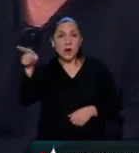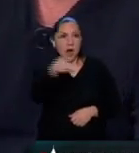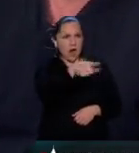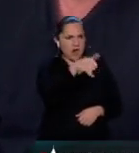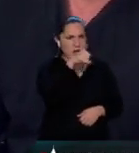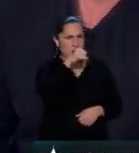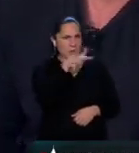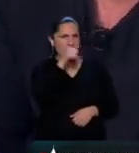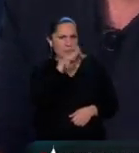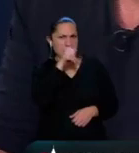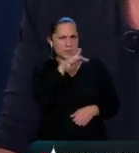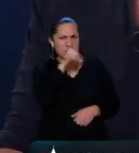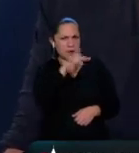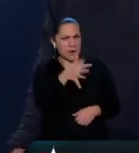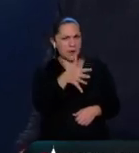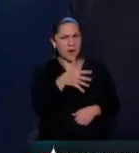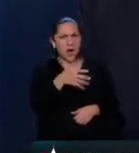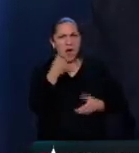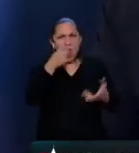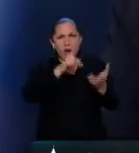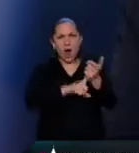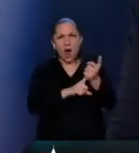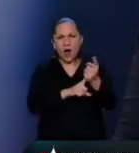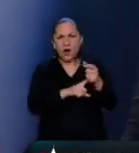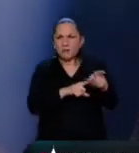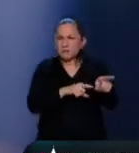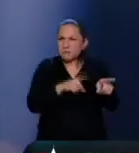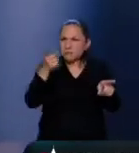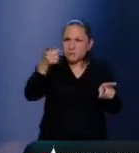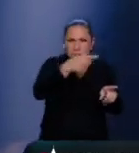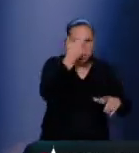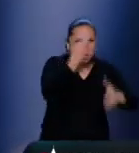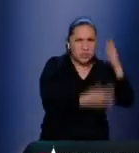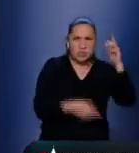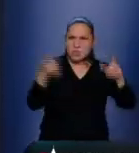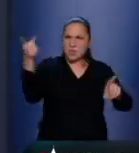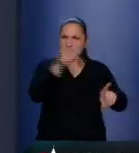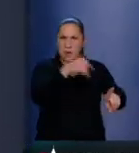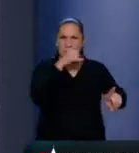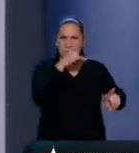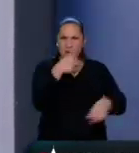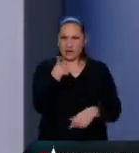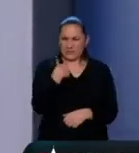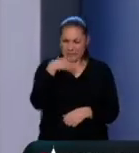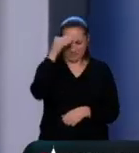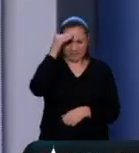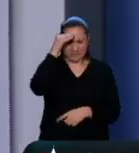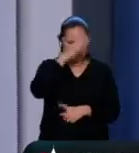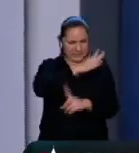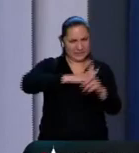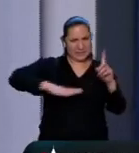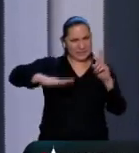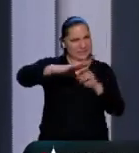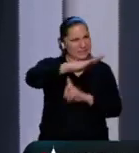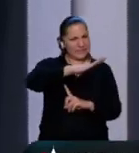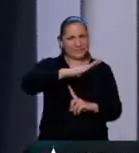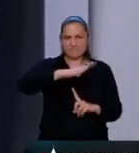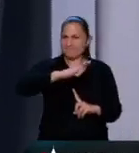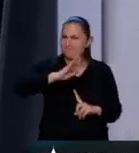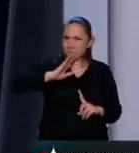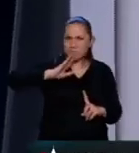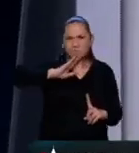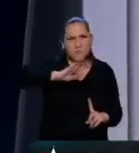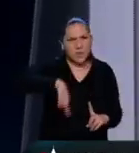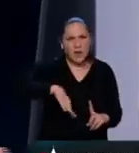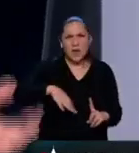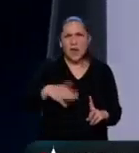ser, aquí hay algo que está estructuralmente mal. Bueno, esa estructura perversa, siniestra, en la cual hay una clase que cree que